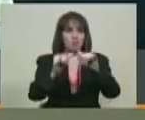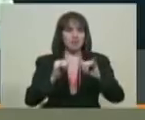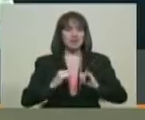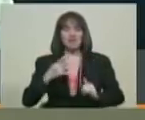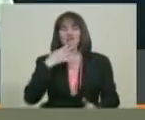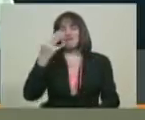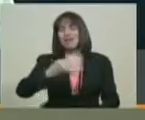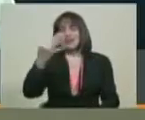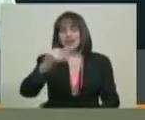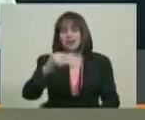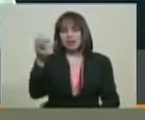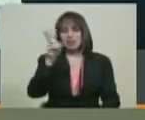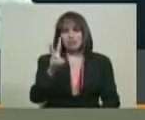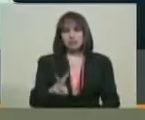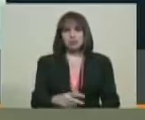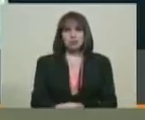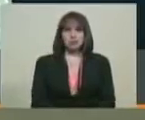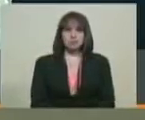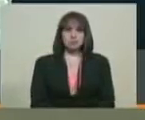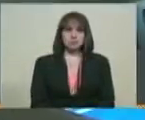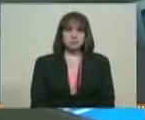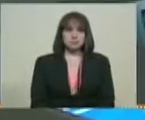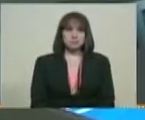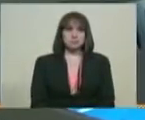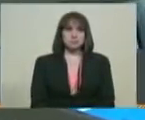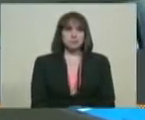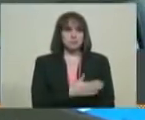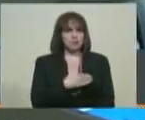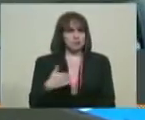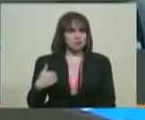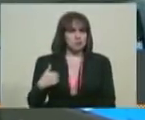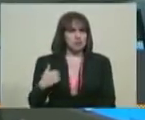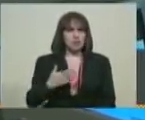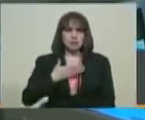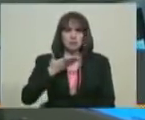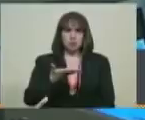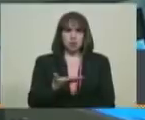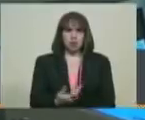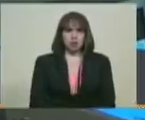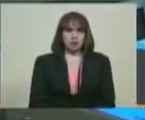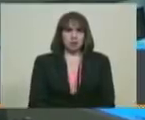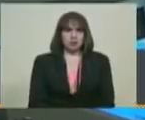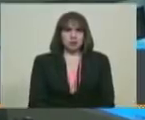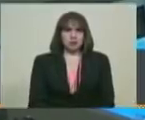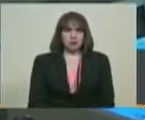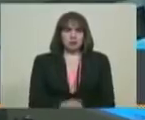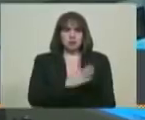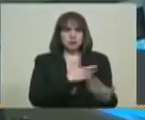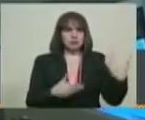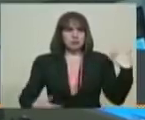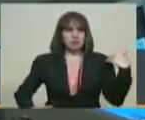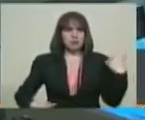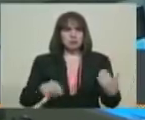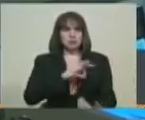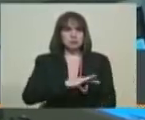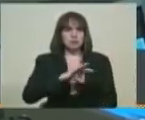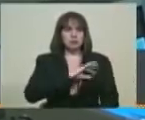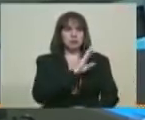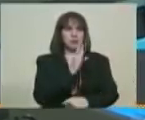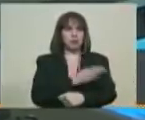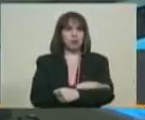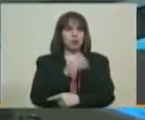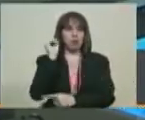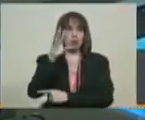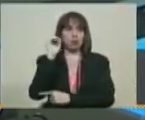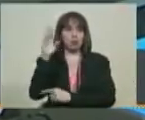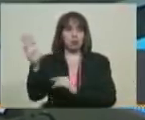veraz sobre Venezuela. Yo quisiera, si fuera posible, señora presidenta del Poder Constituyente,